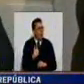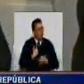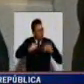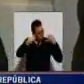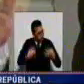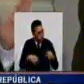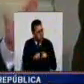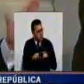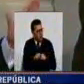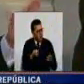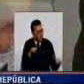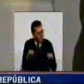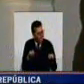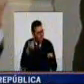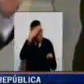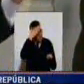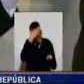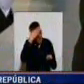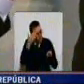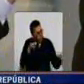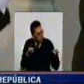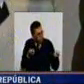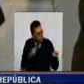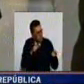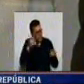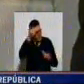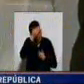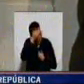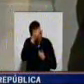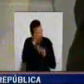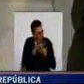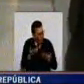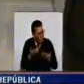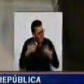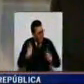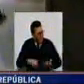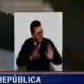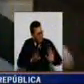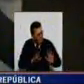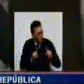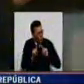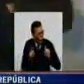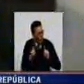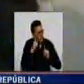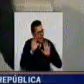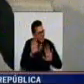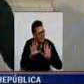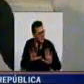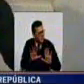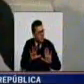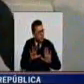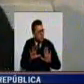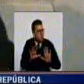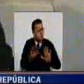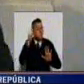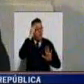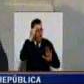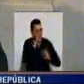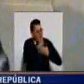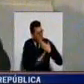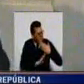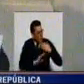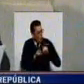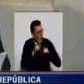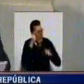no haber sido prudente en el manejo del patrimonio público. Mínimo deber, la prudencia, que se dice que hace verdaderos